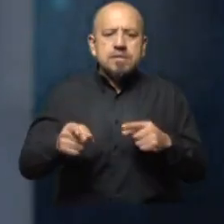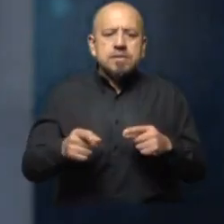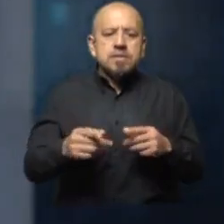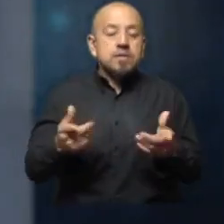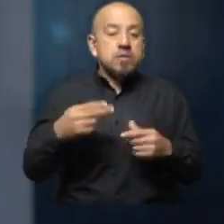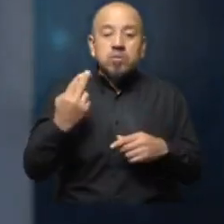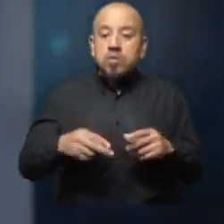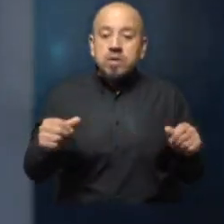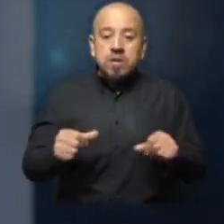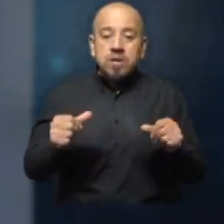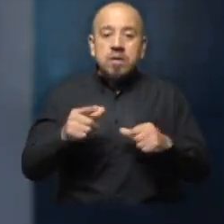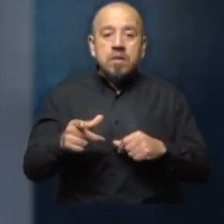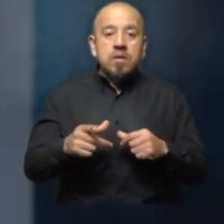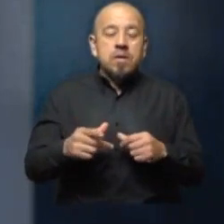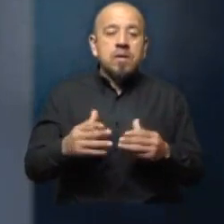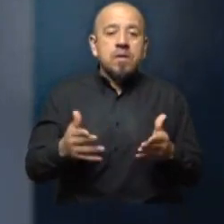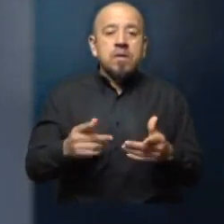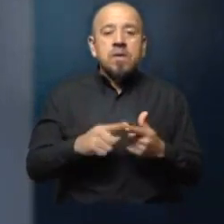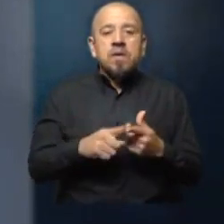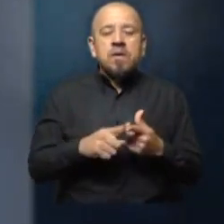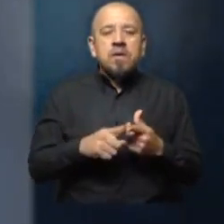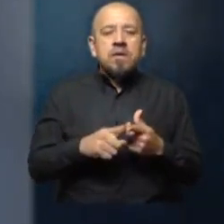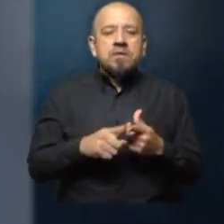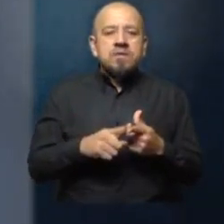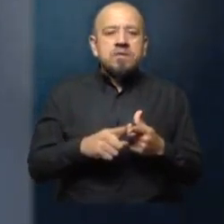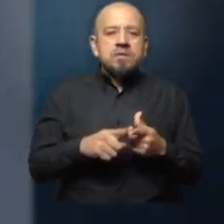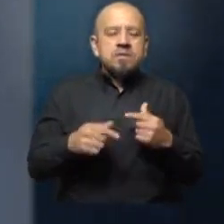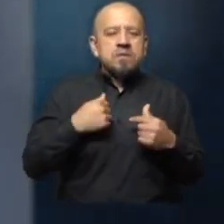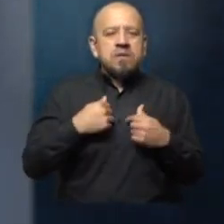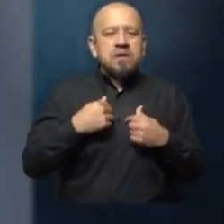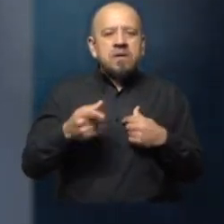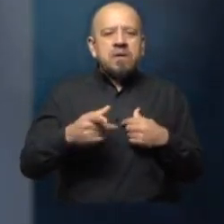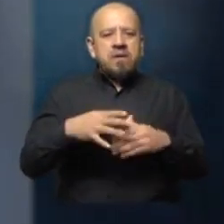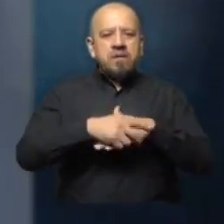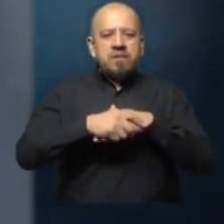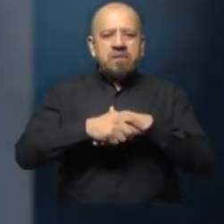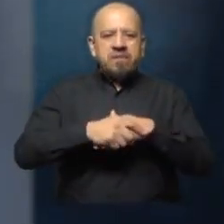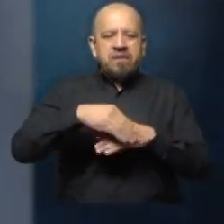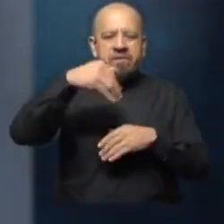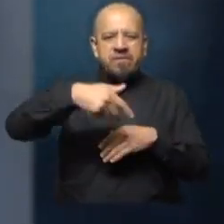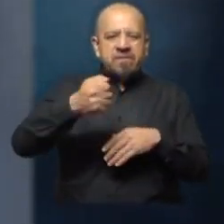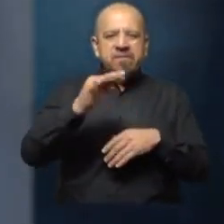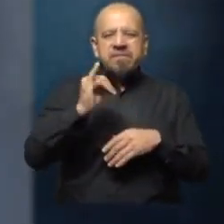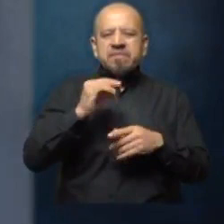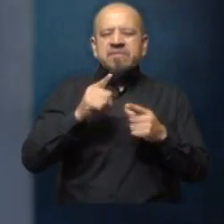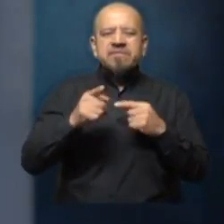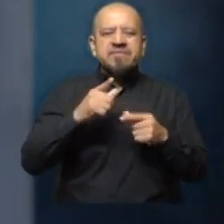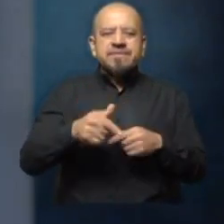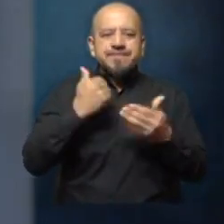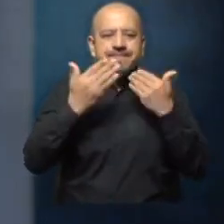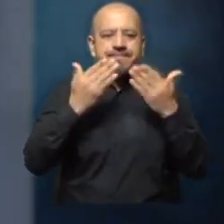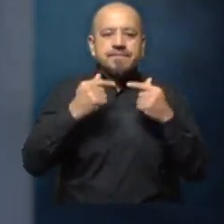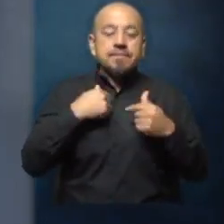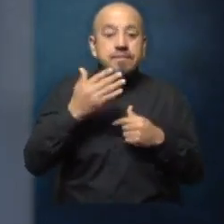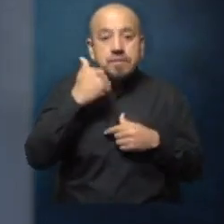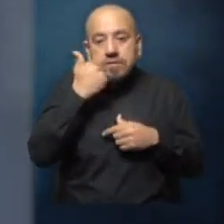siempre tiene con una cuota de adrenalina yo sabía con el amigo matt y él hablaba porque se me